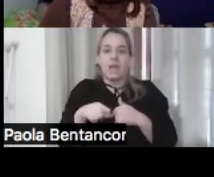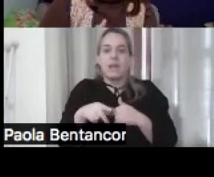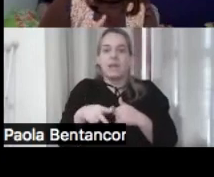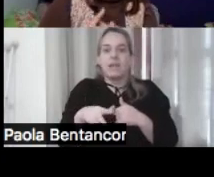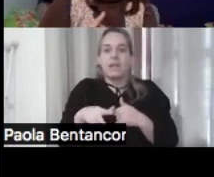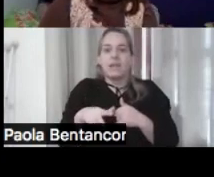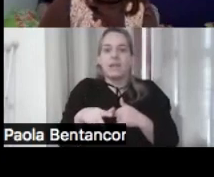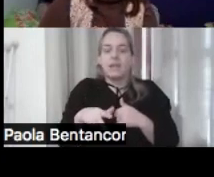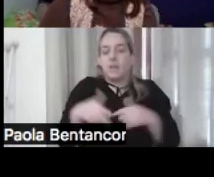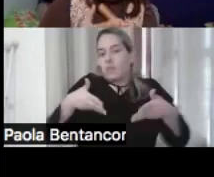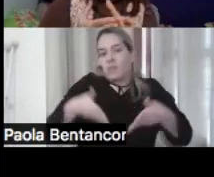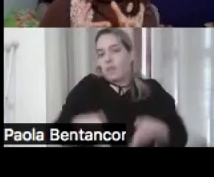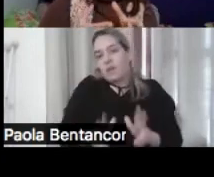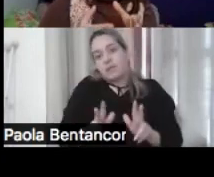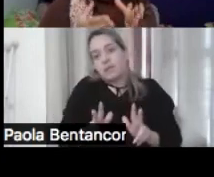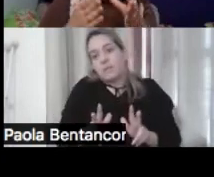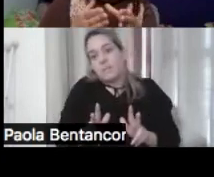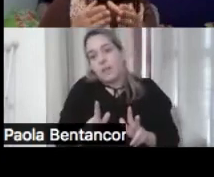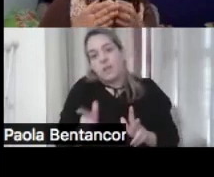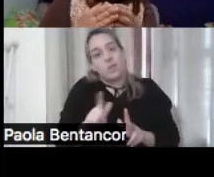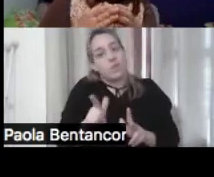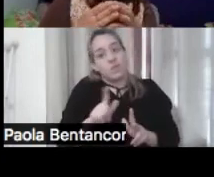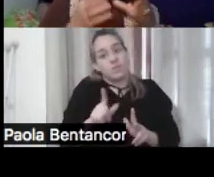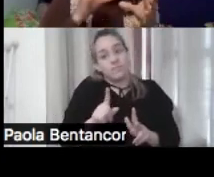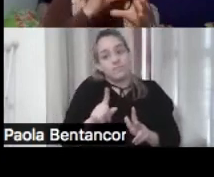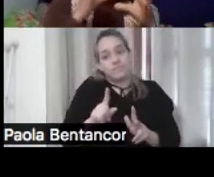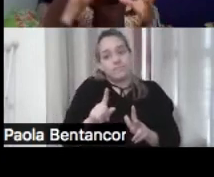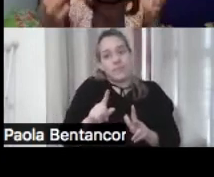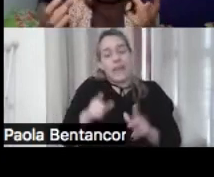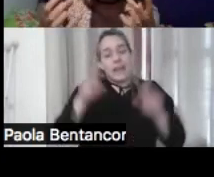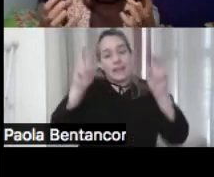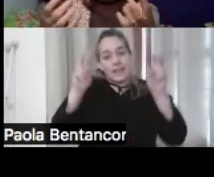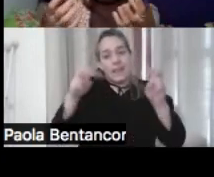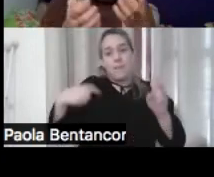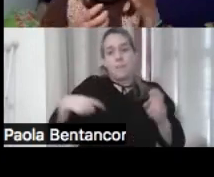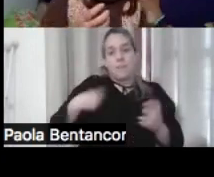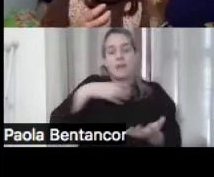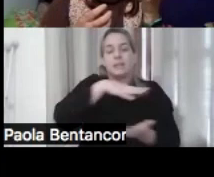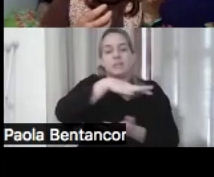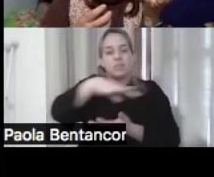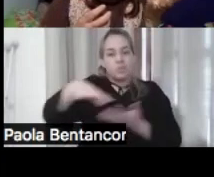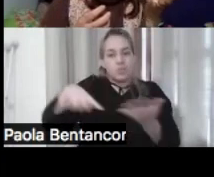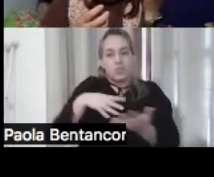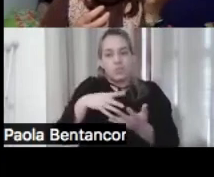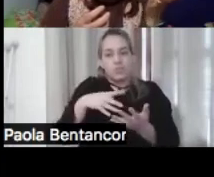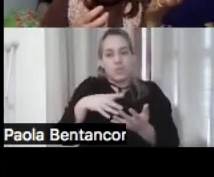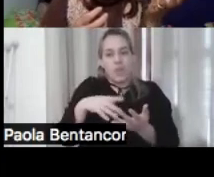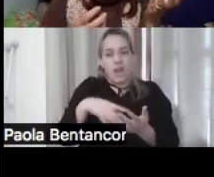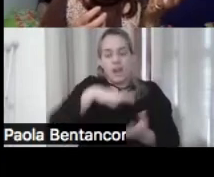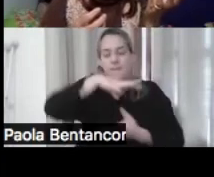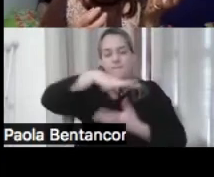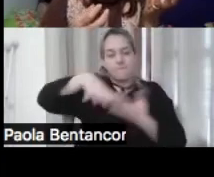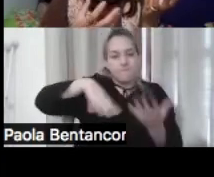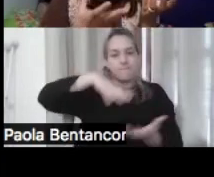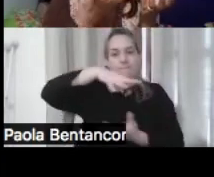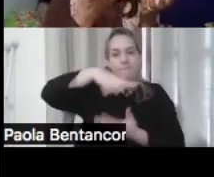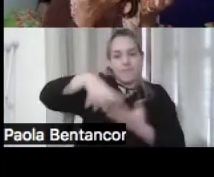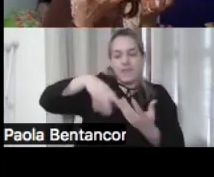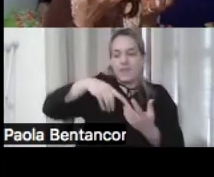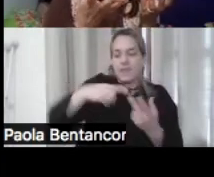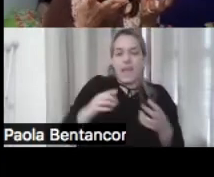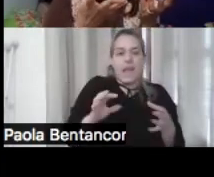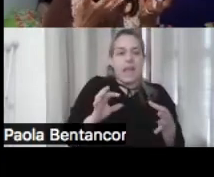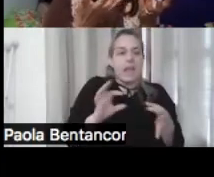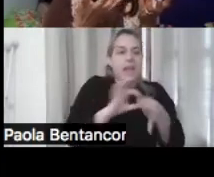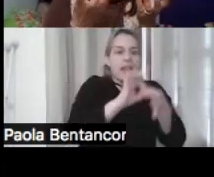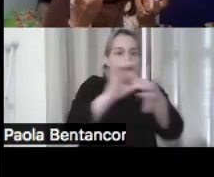de la persona, sino que las causas son sociales. La causa de la discapacidad es una interacción compleja entre las características identitarias de la